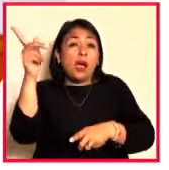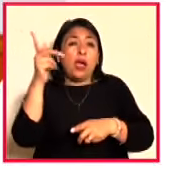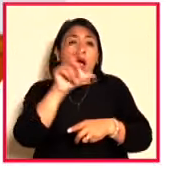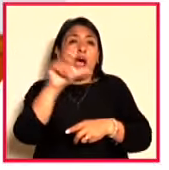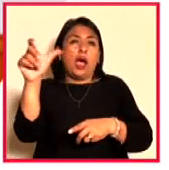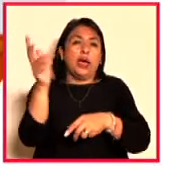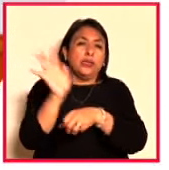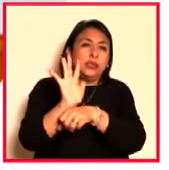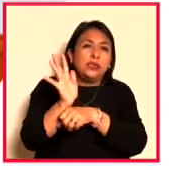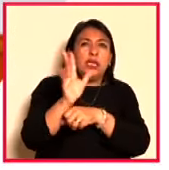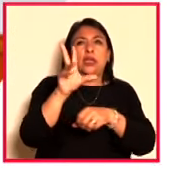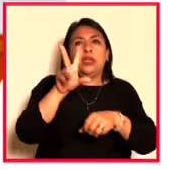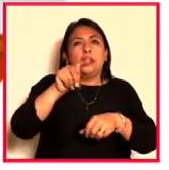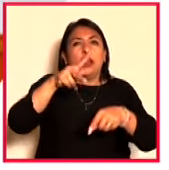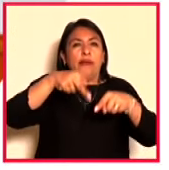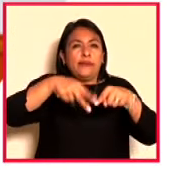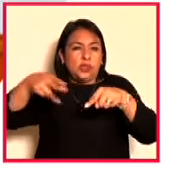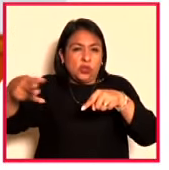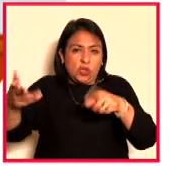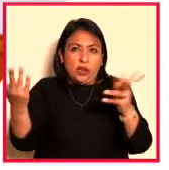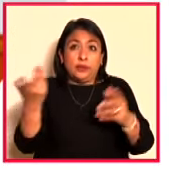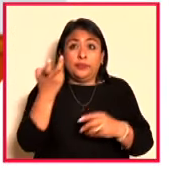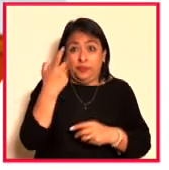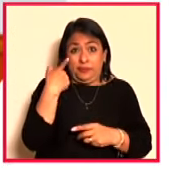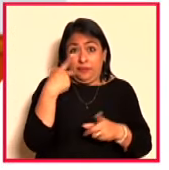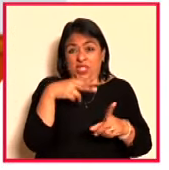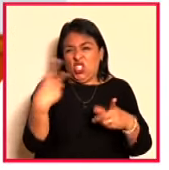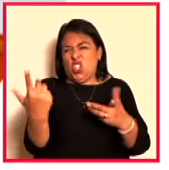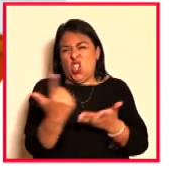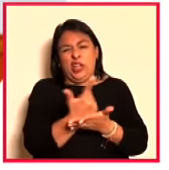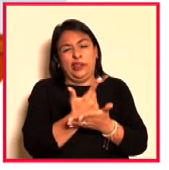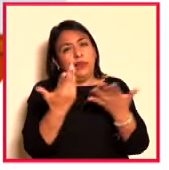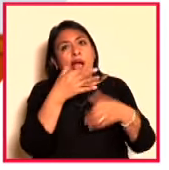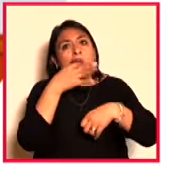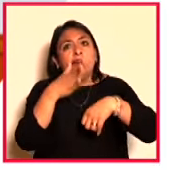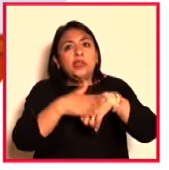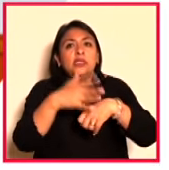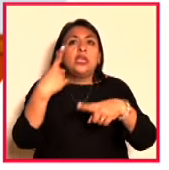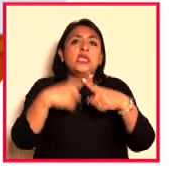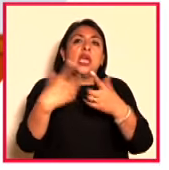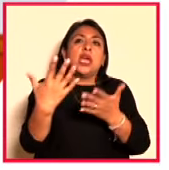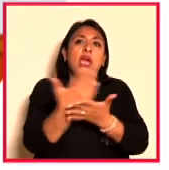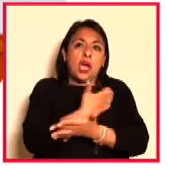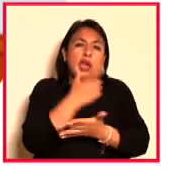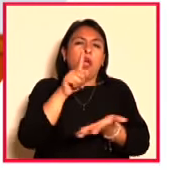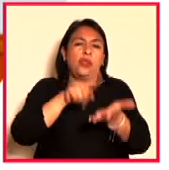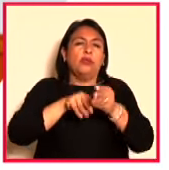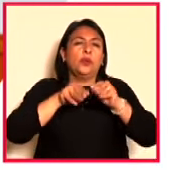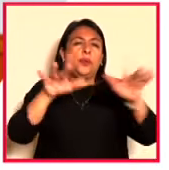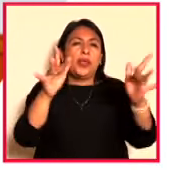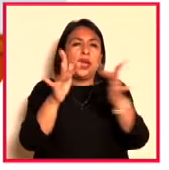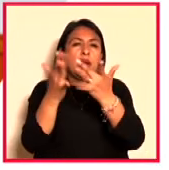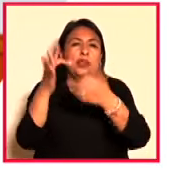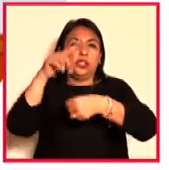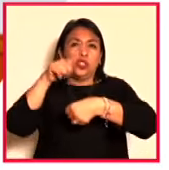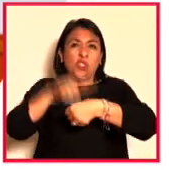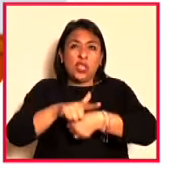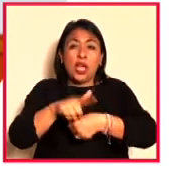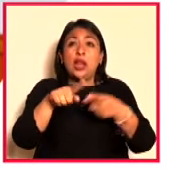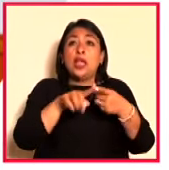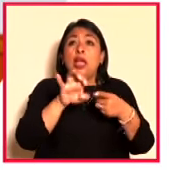las series. Bajo este panorama gris se dieron a conocer a los ganadores a través de sus redes sociales. El Poder del Perro,